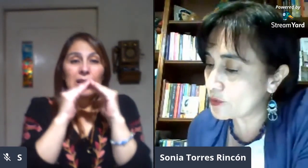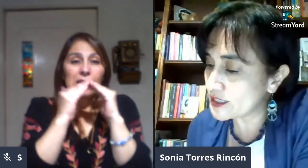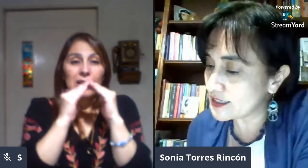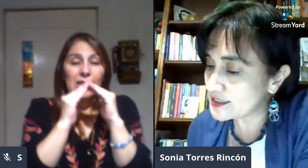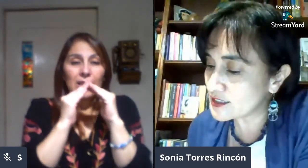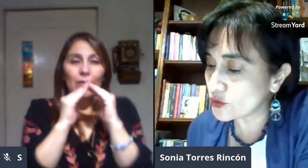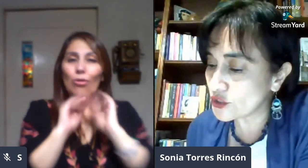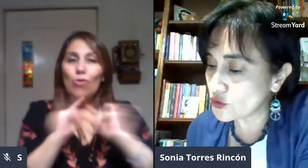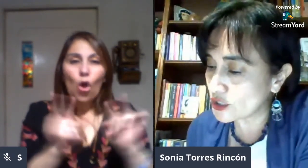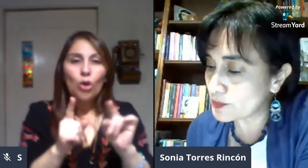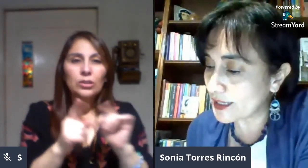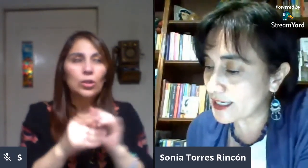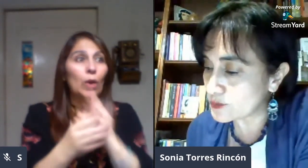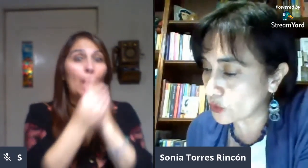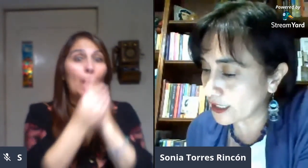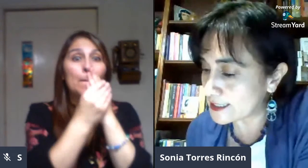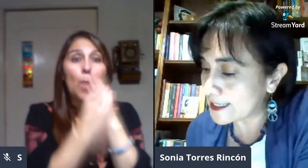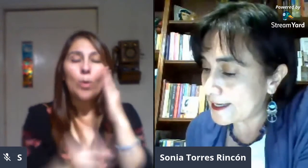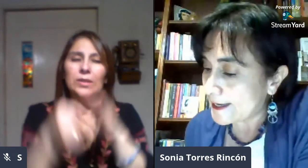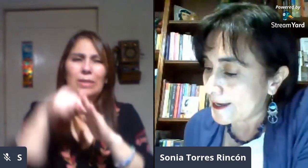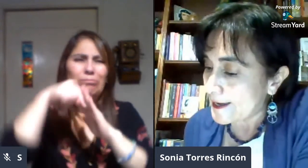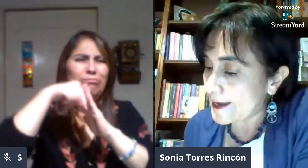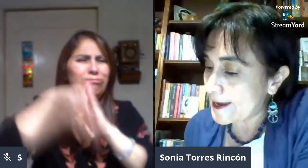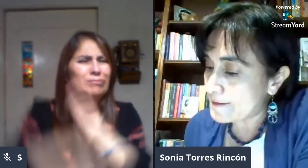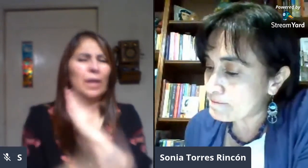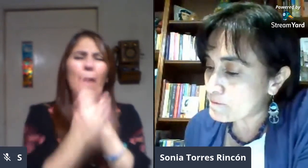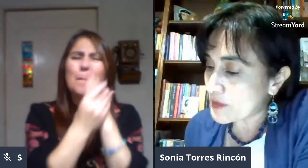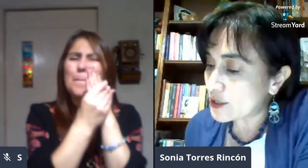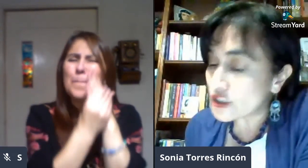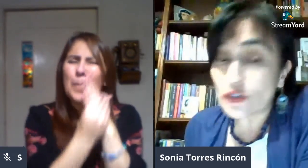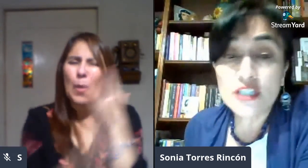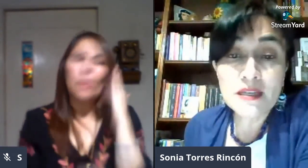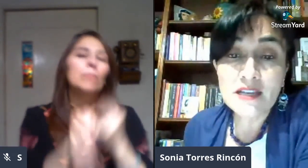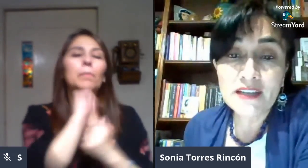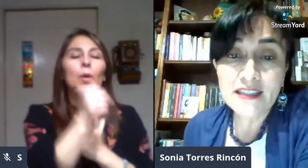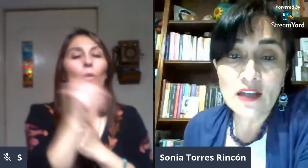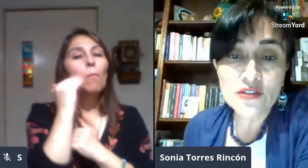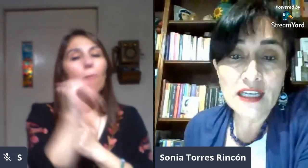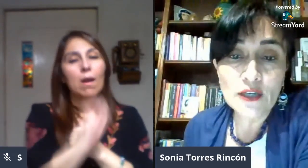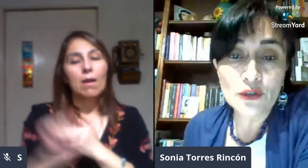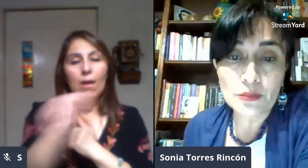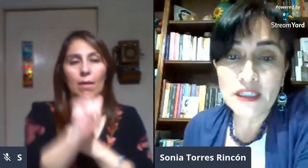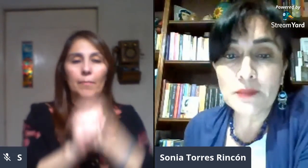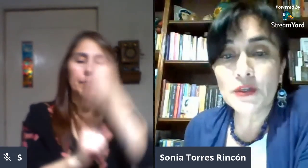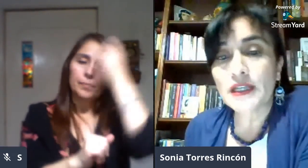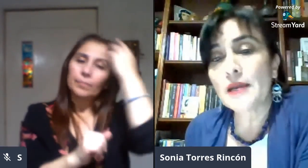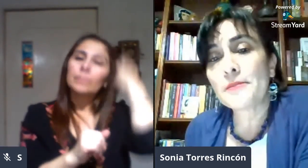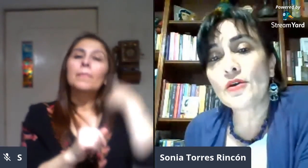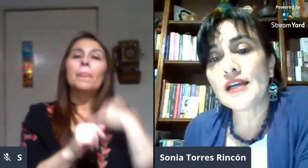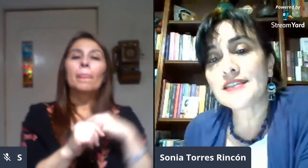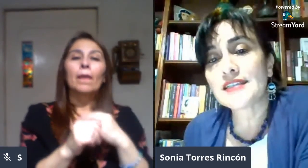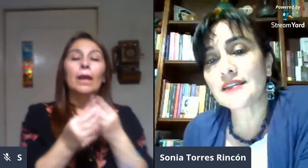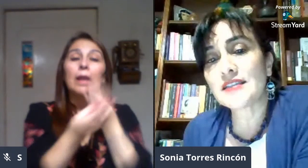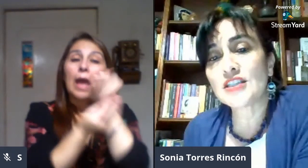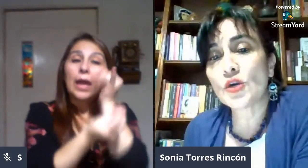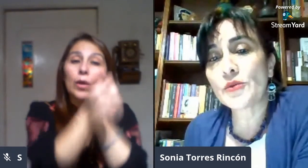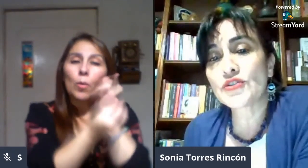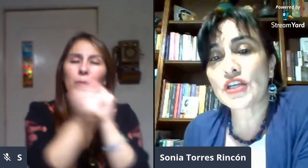de la pobreza en estas condiciones para las mujeres. En los sectores más afectados de la economía, por ejemplo,